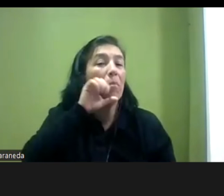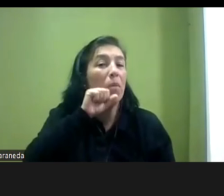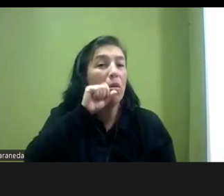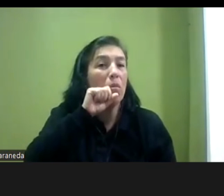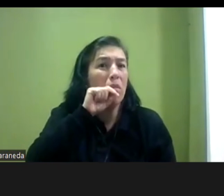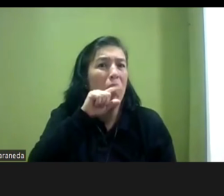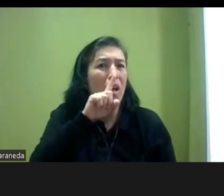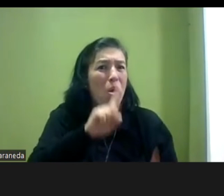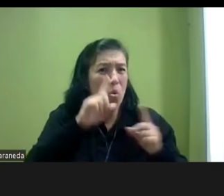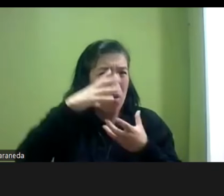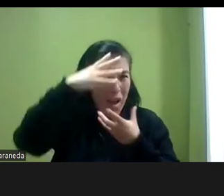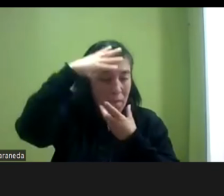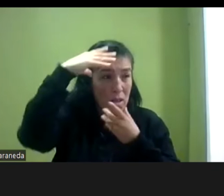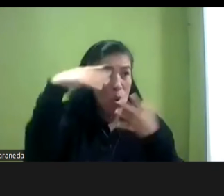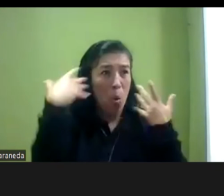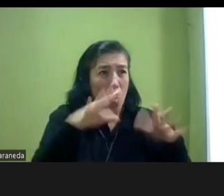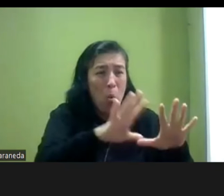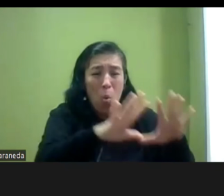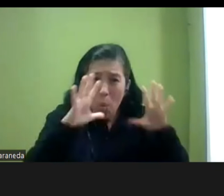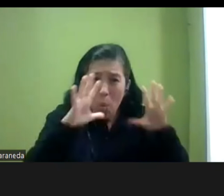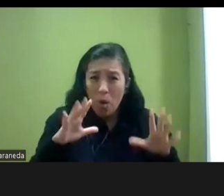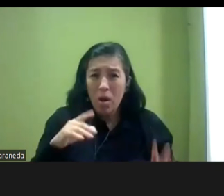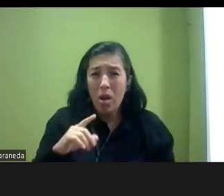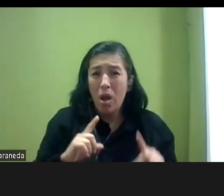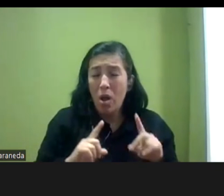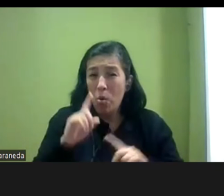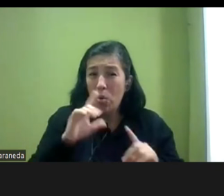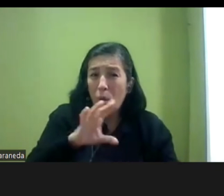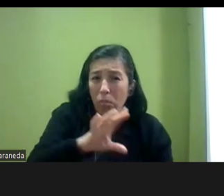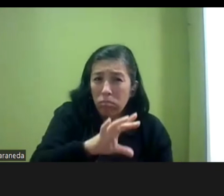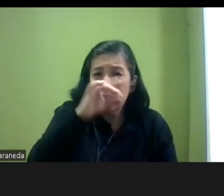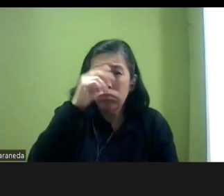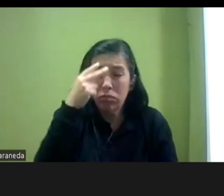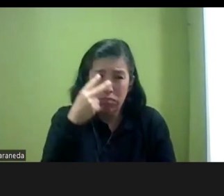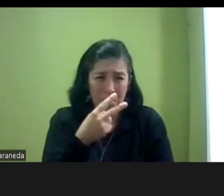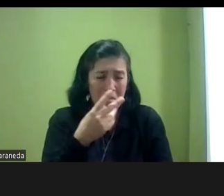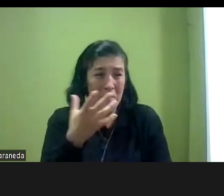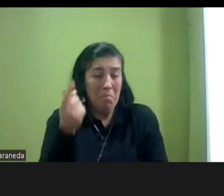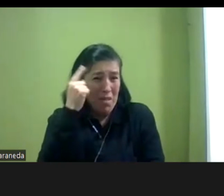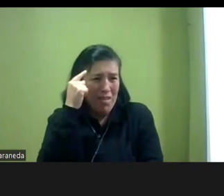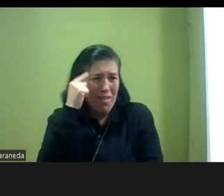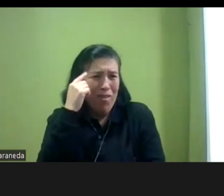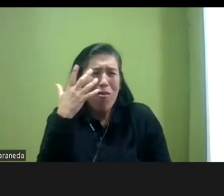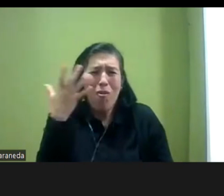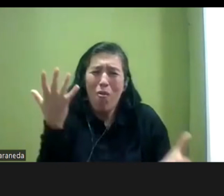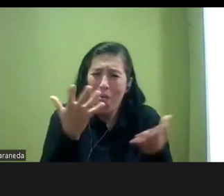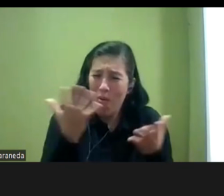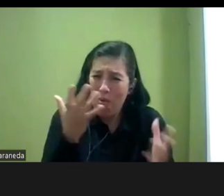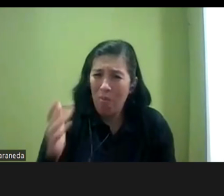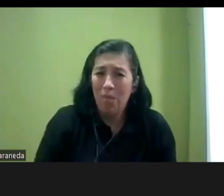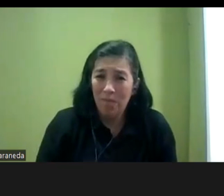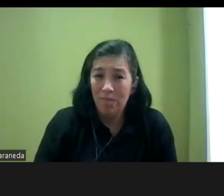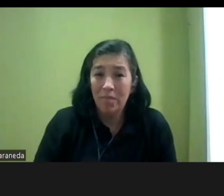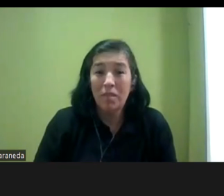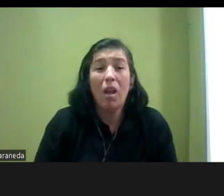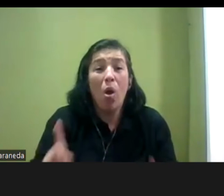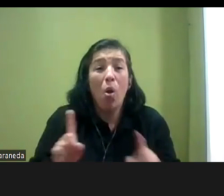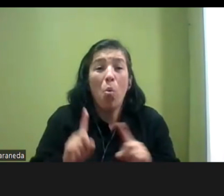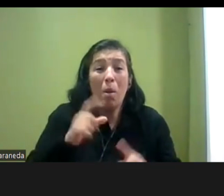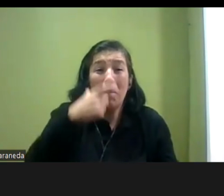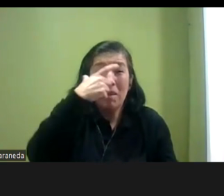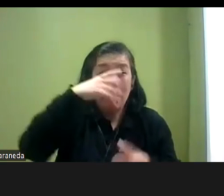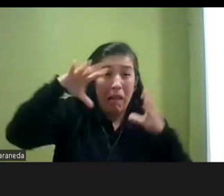extremos extraordinarios. O sea, uno se pregunta cómo, y en algunos casos efectivamente murió el